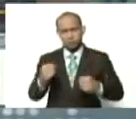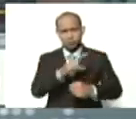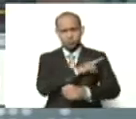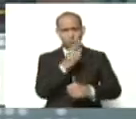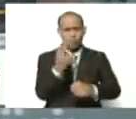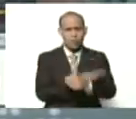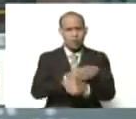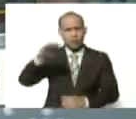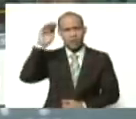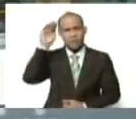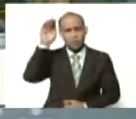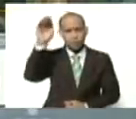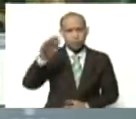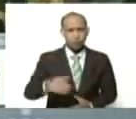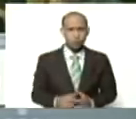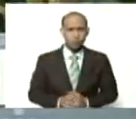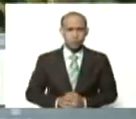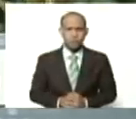de futuro.